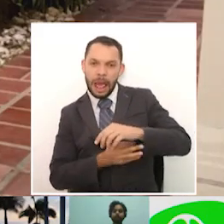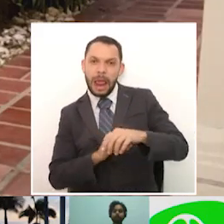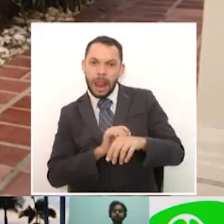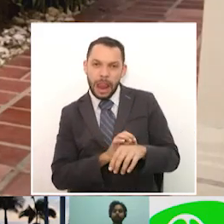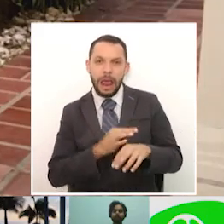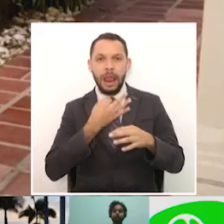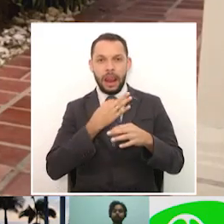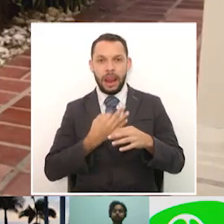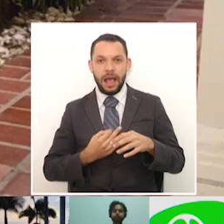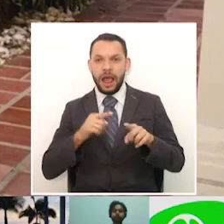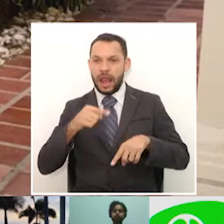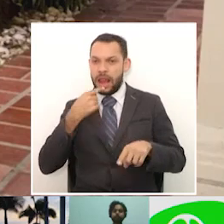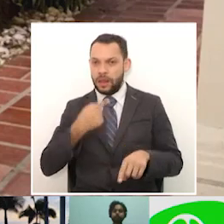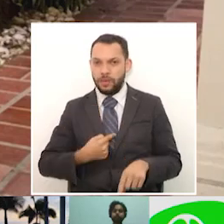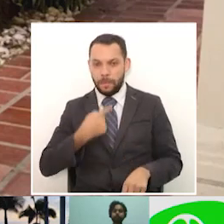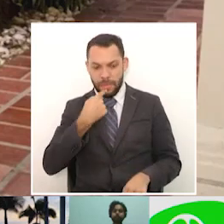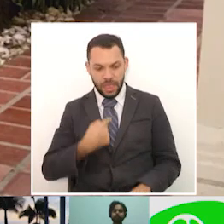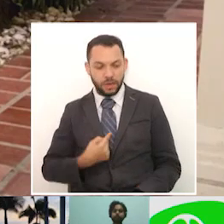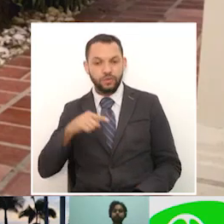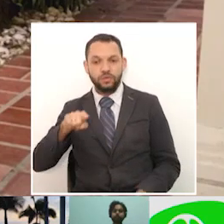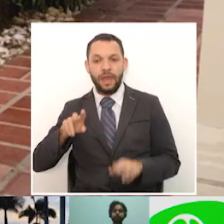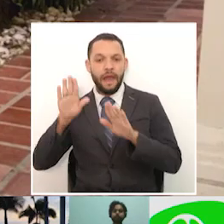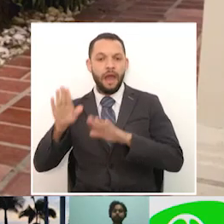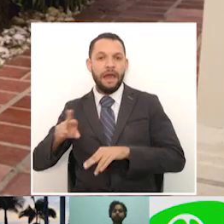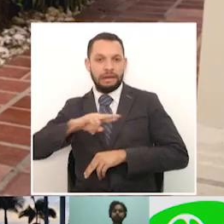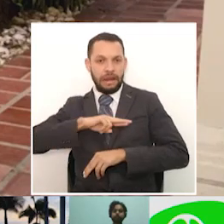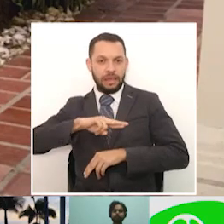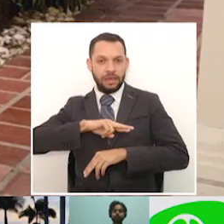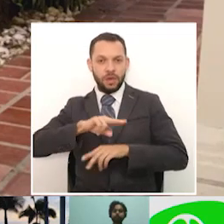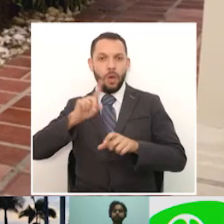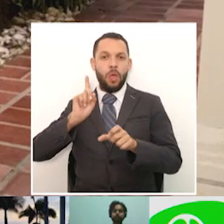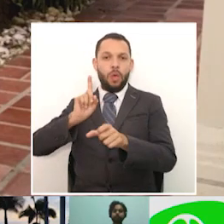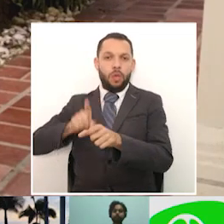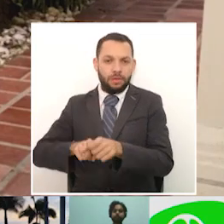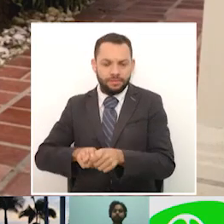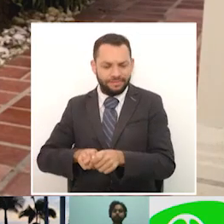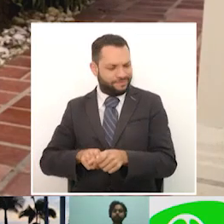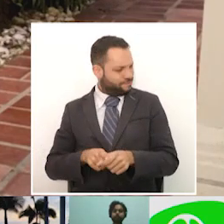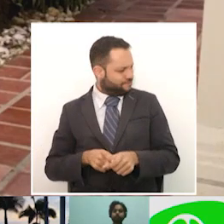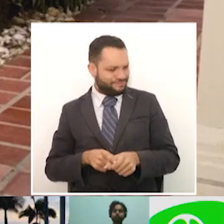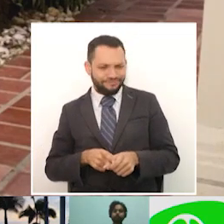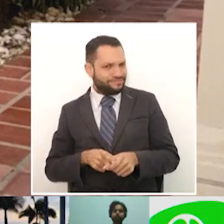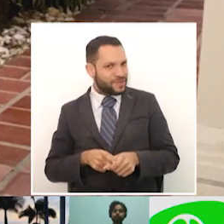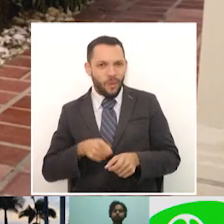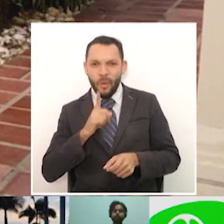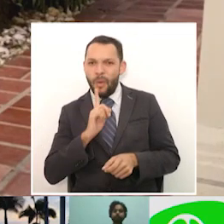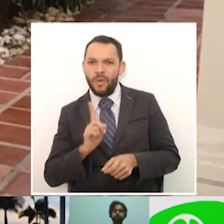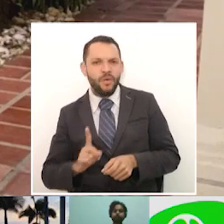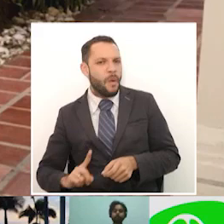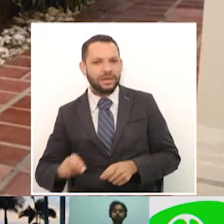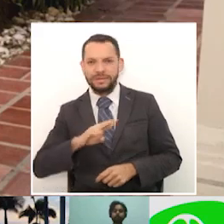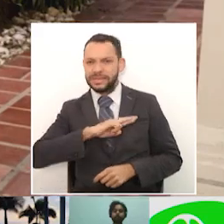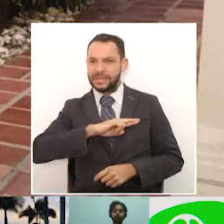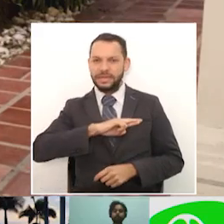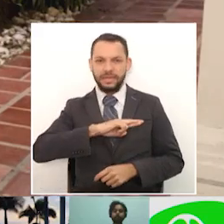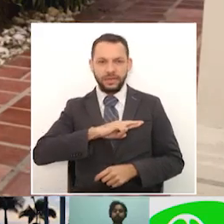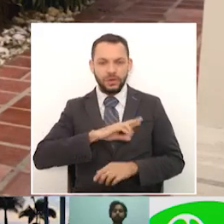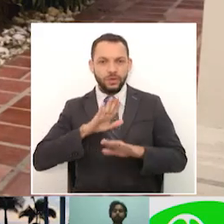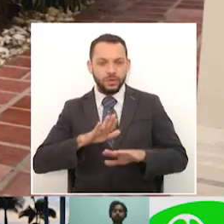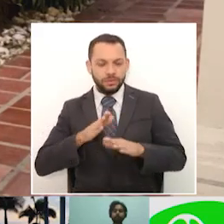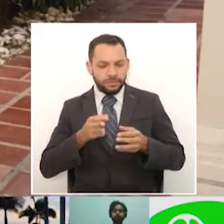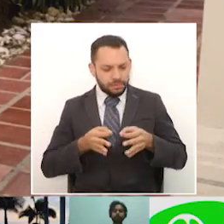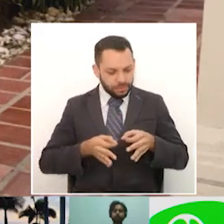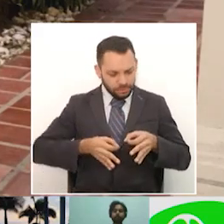cambió de religión. Allá poco se habla de religión, tal vez ni se habla. se habla de espiritualidad. Y fui a